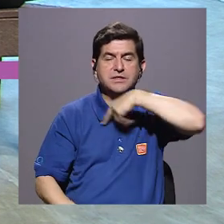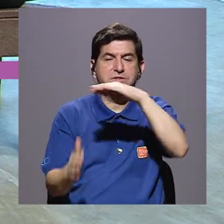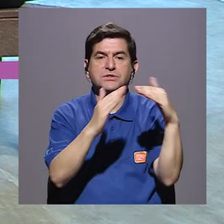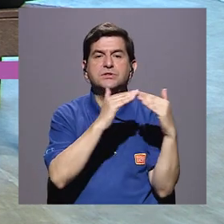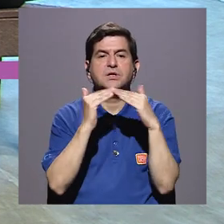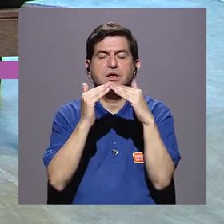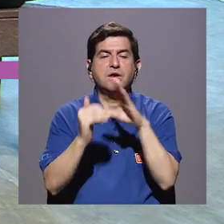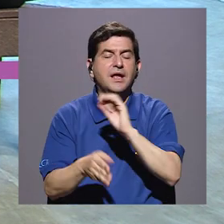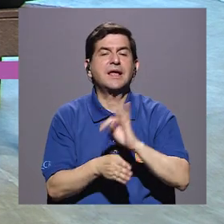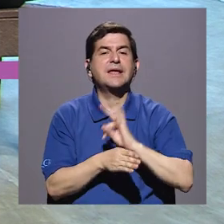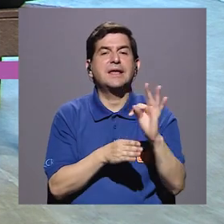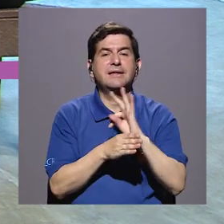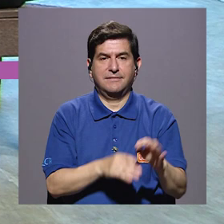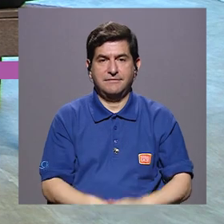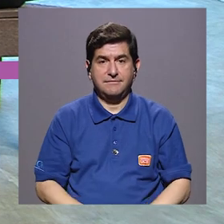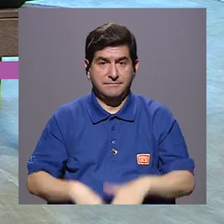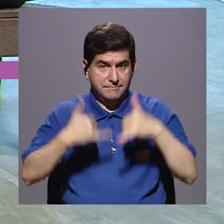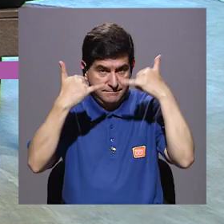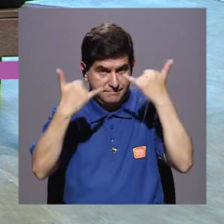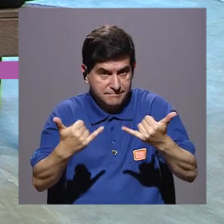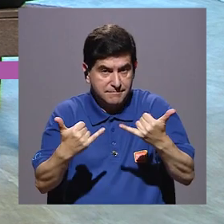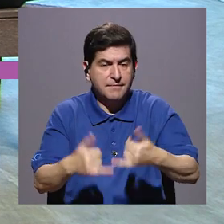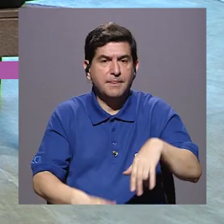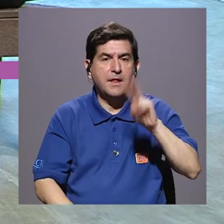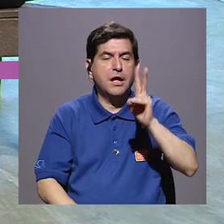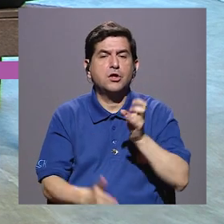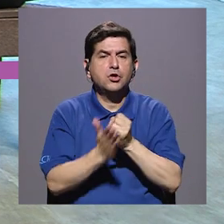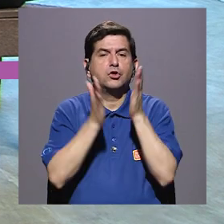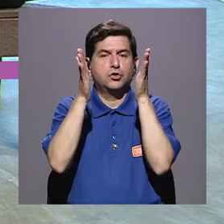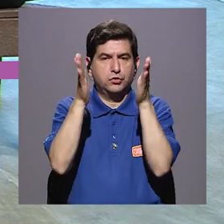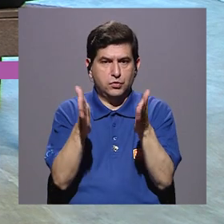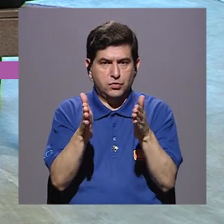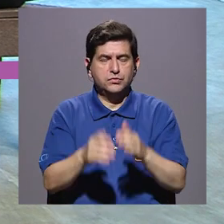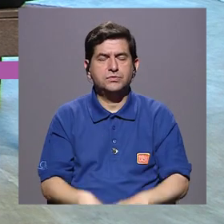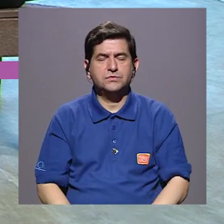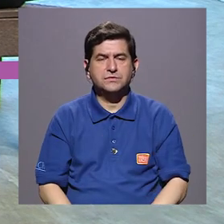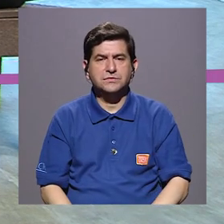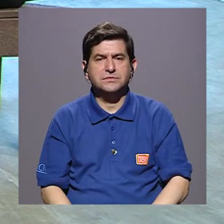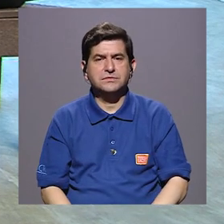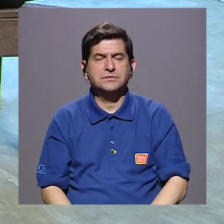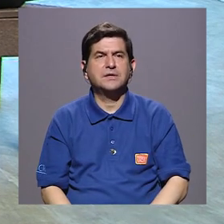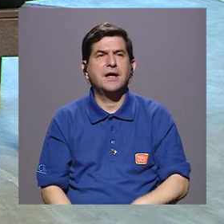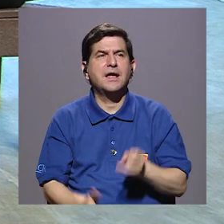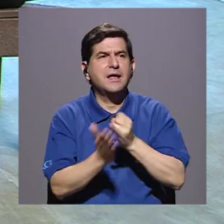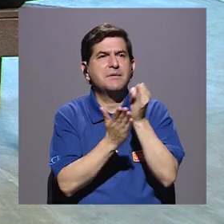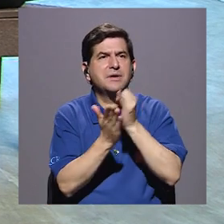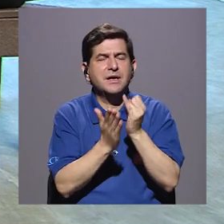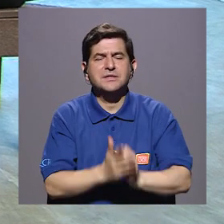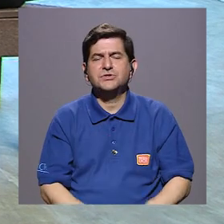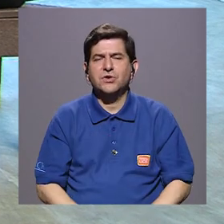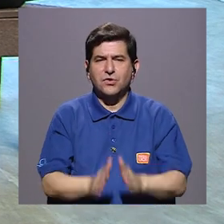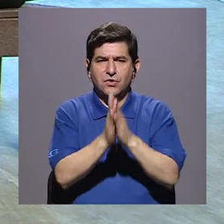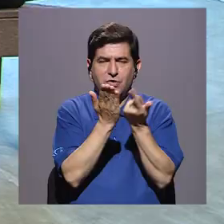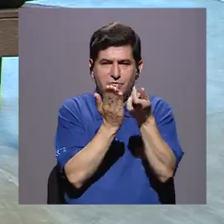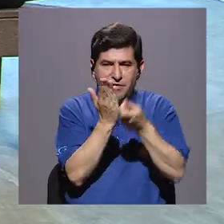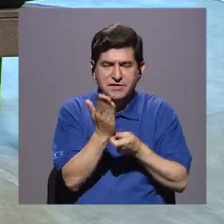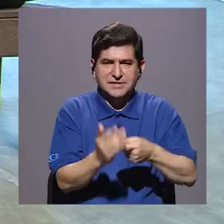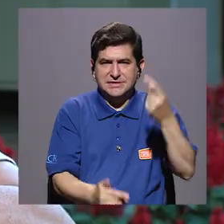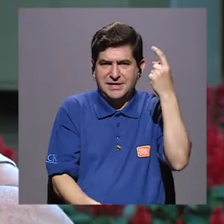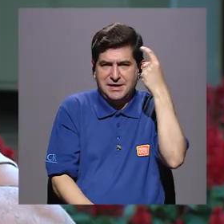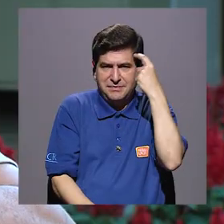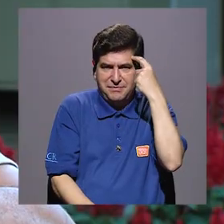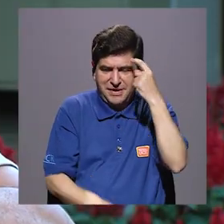población y también los tratamientos. Existe ahorita 2 investigaciones publicadas en la revista Pensar en Movimiento de la Universidad de Costa